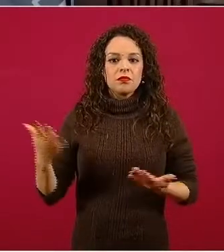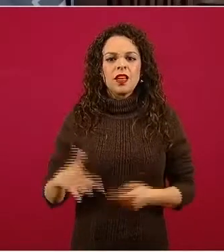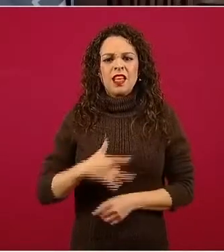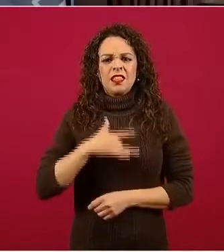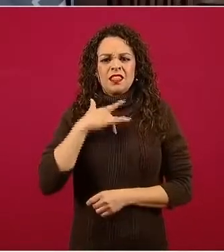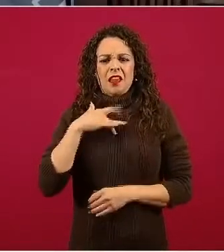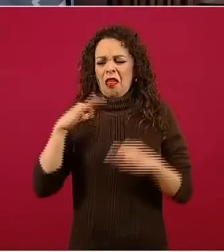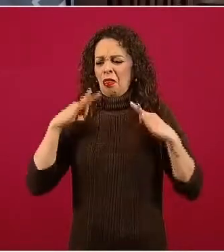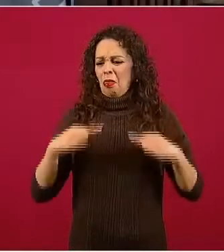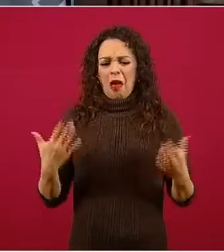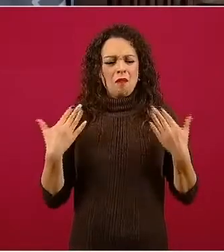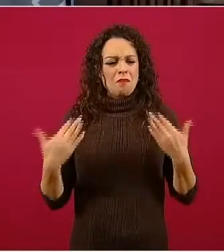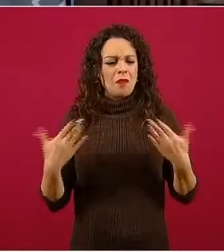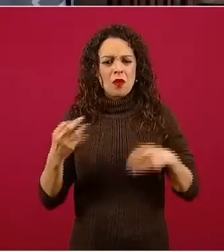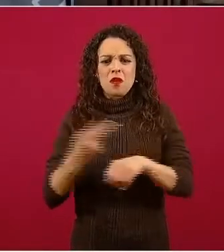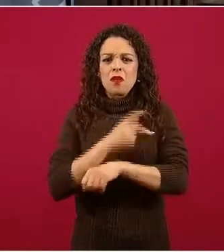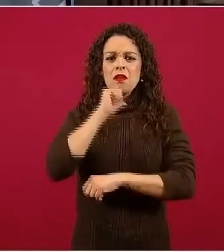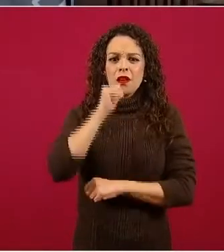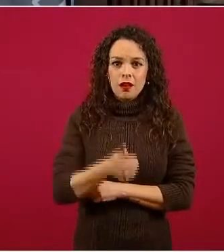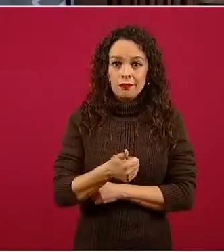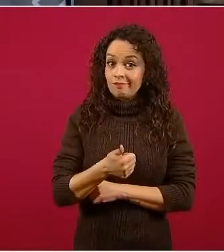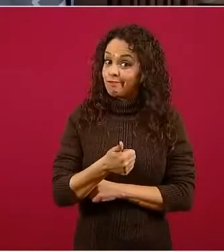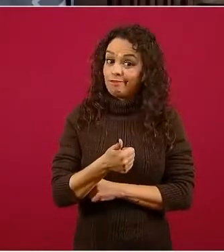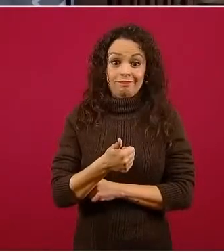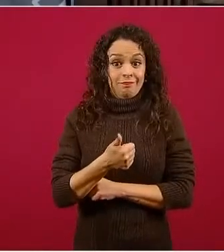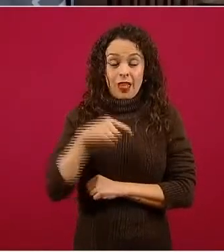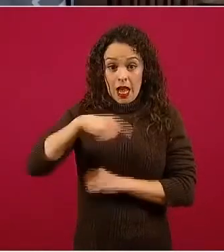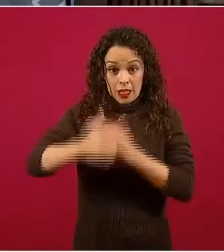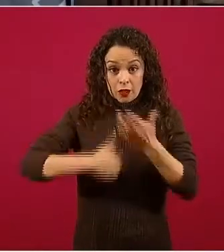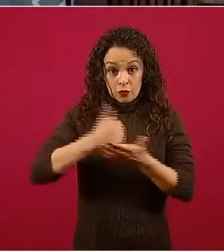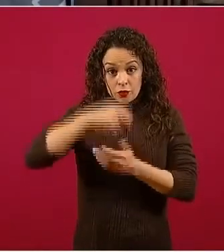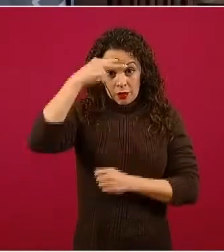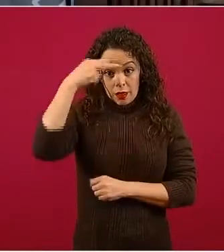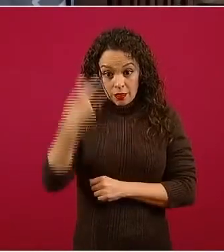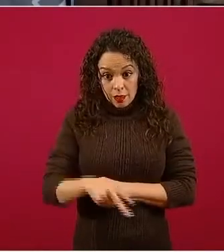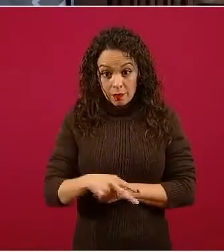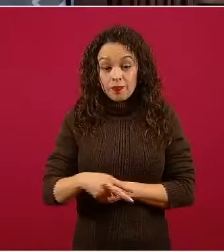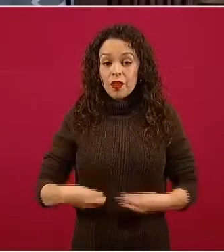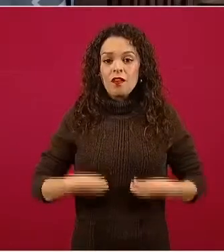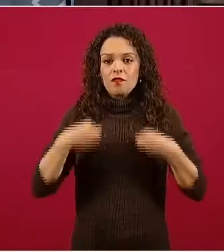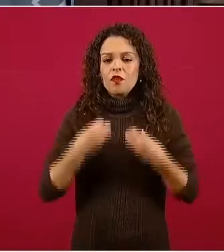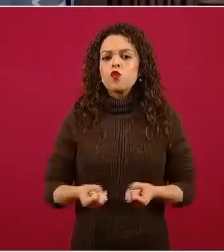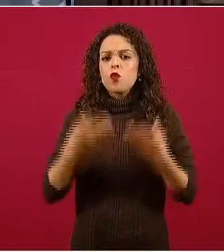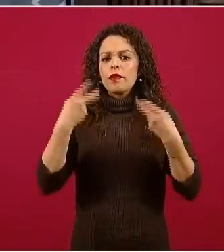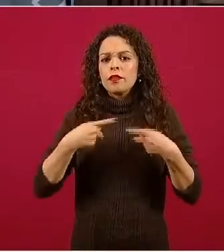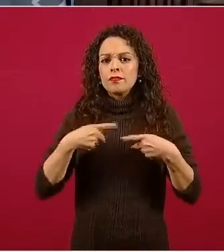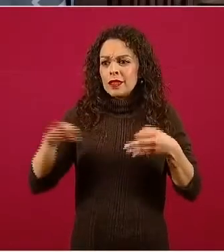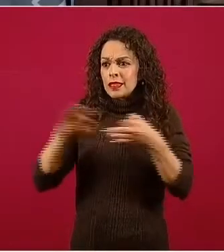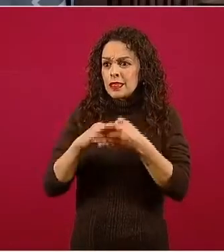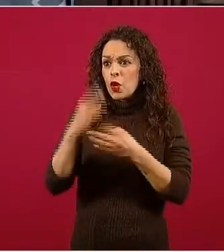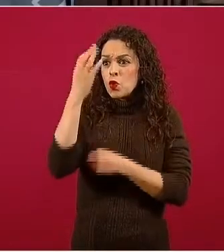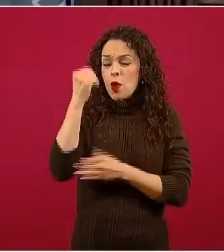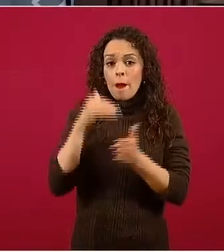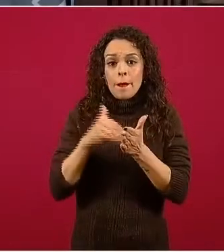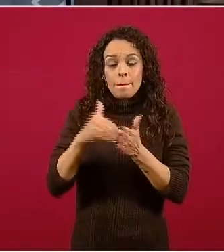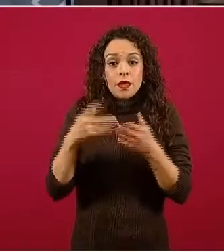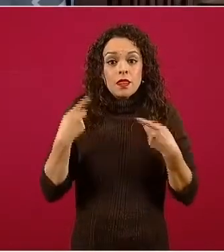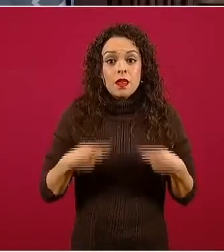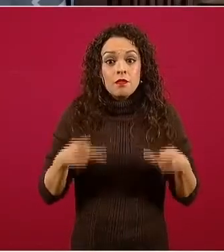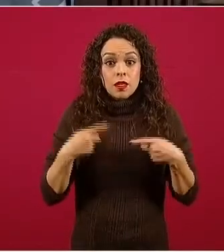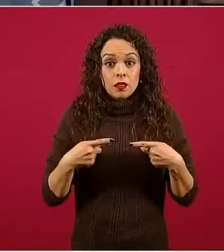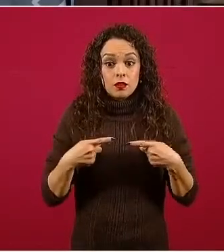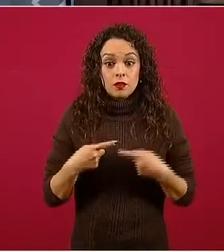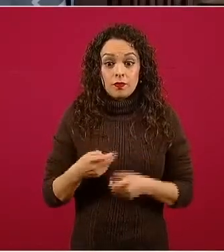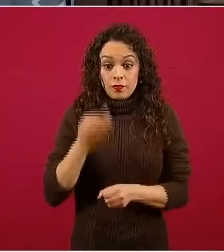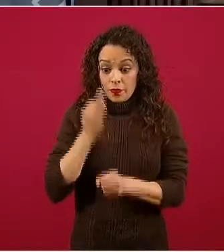cuidado. En la Ciudad de México vivimos casi 9 millones de habitantes y en esta época nos